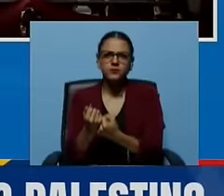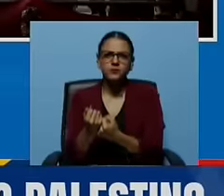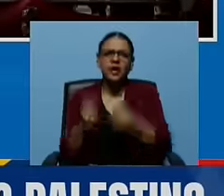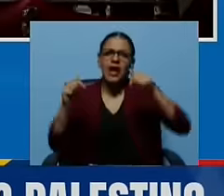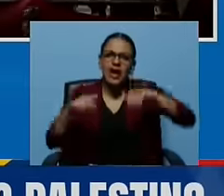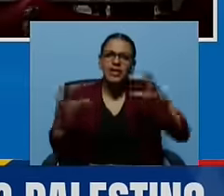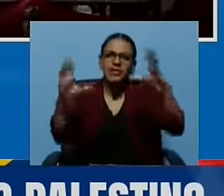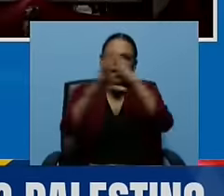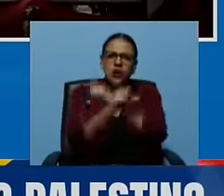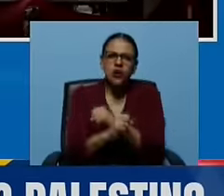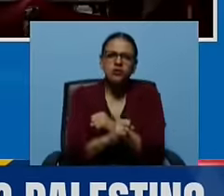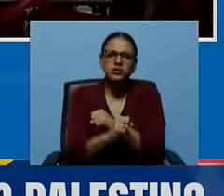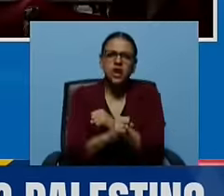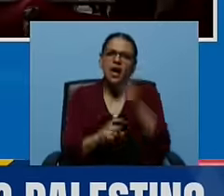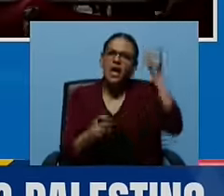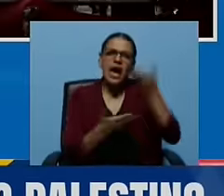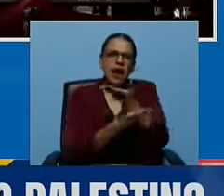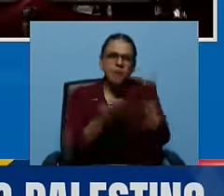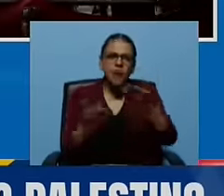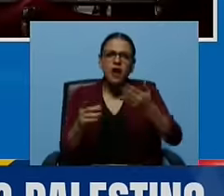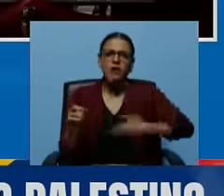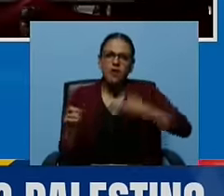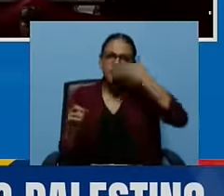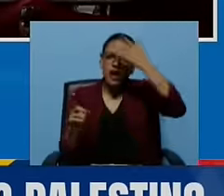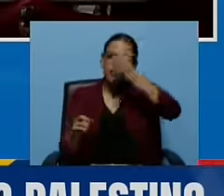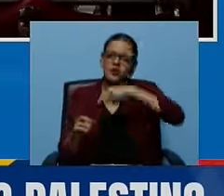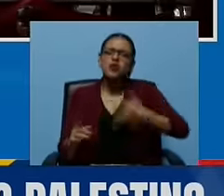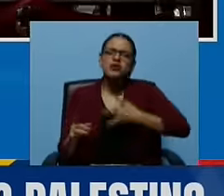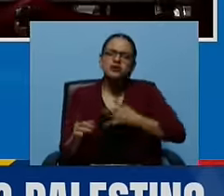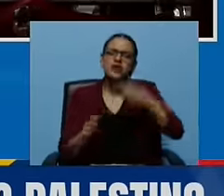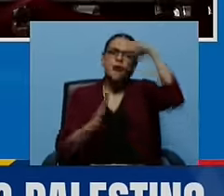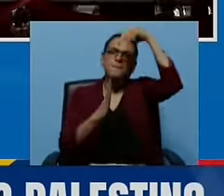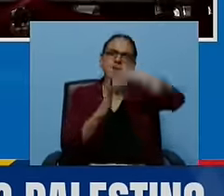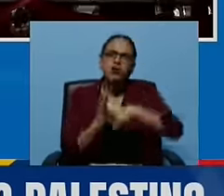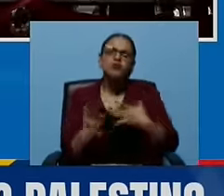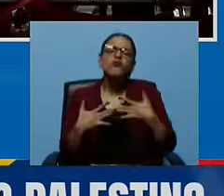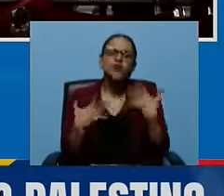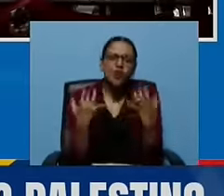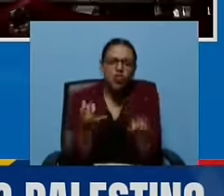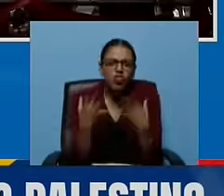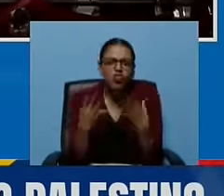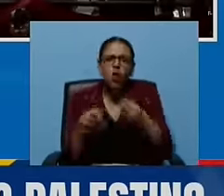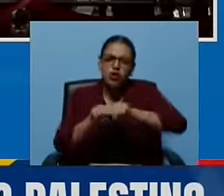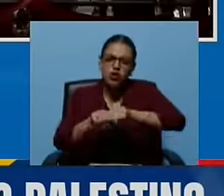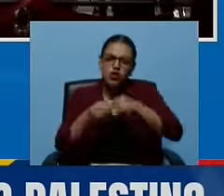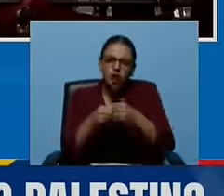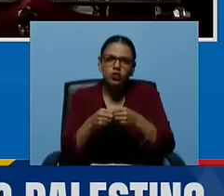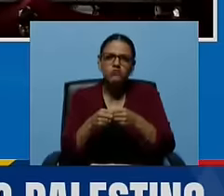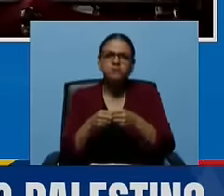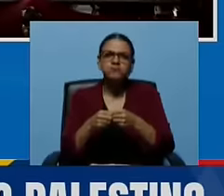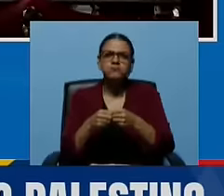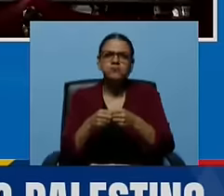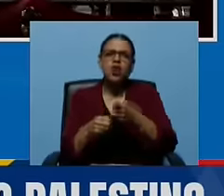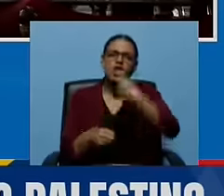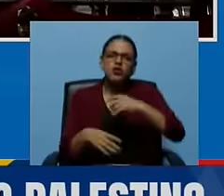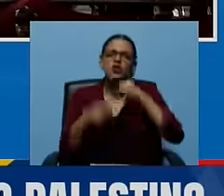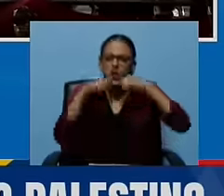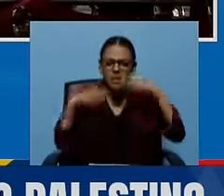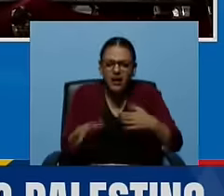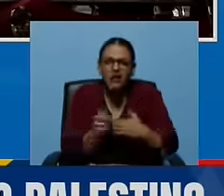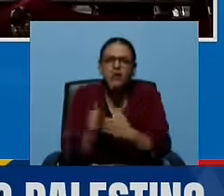Esta noche el pueblo libanés siente un profundo dolor. La pérdida de un